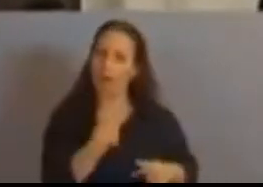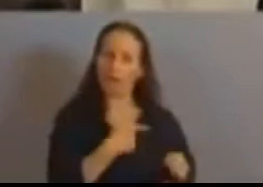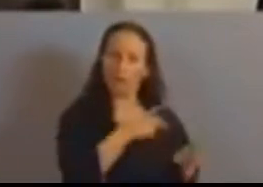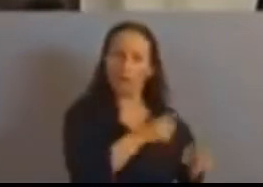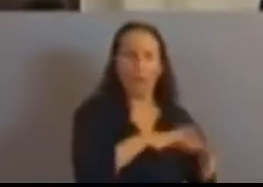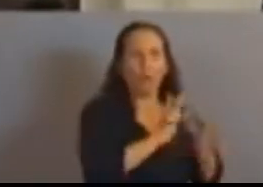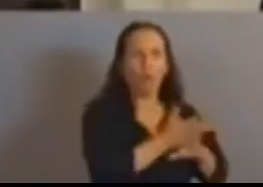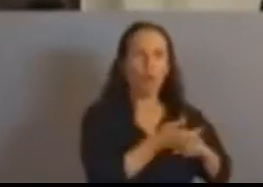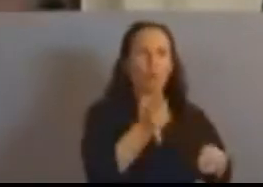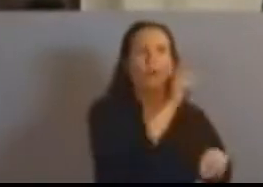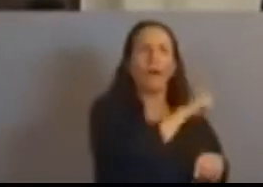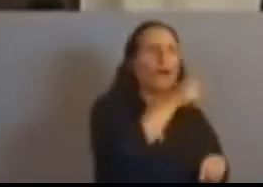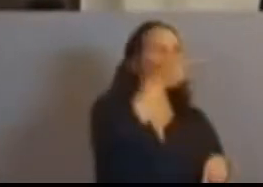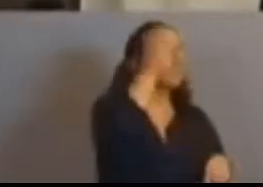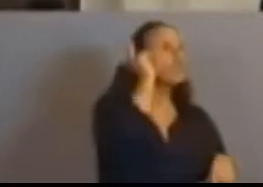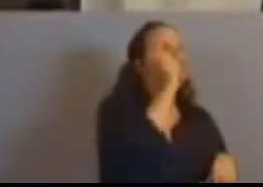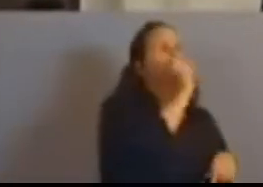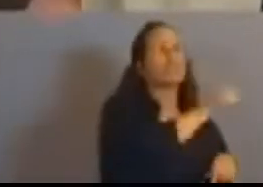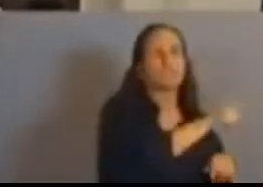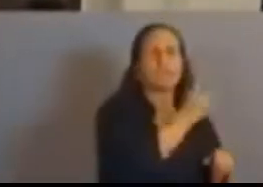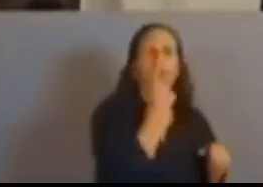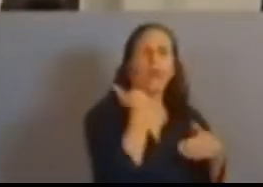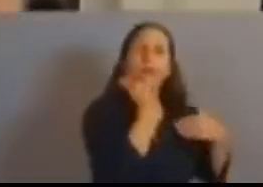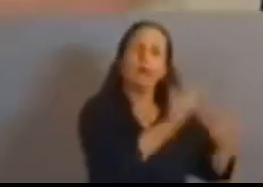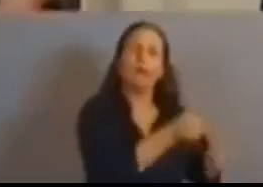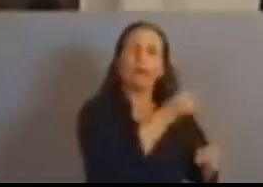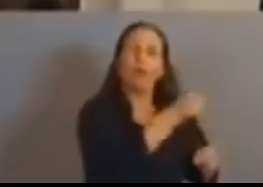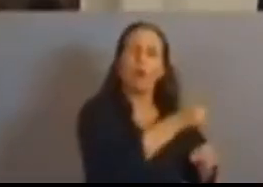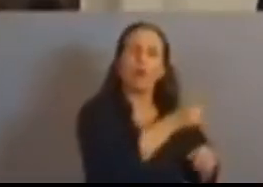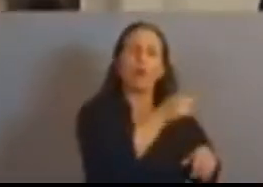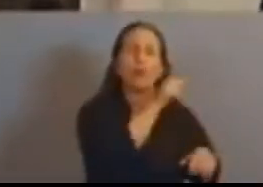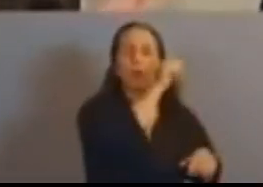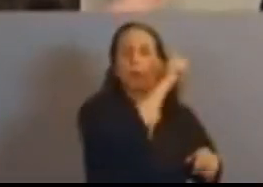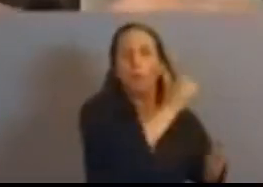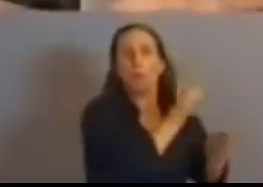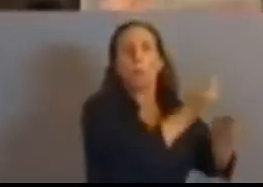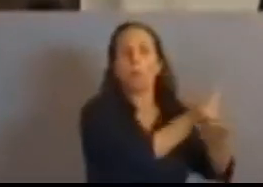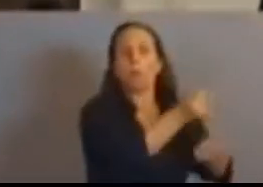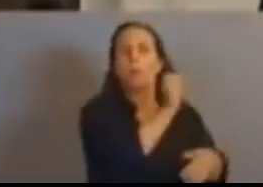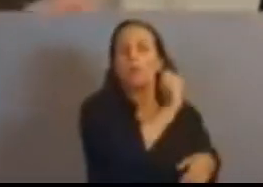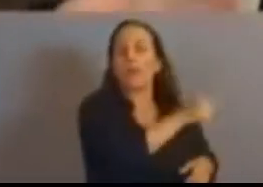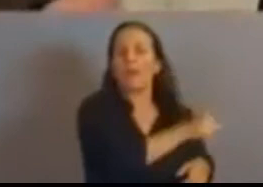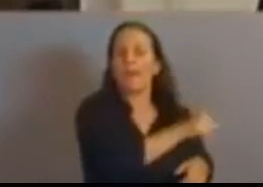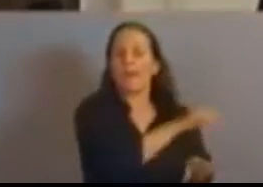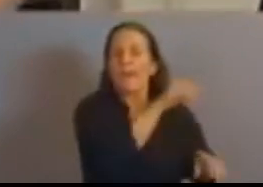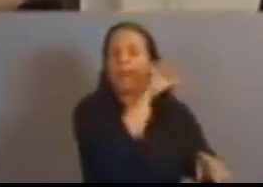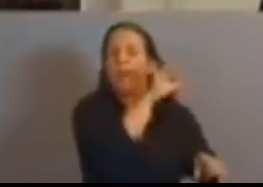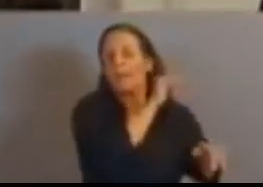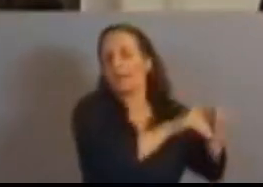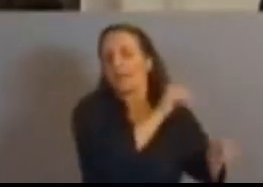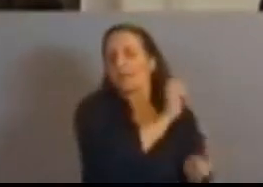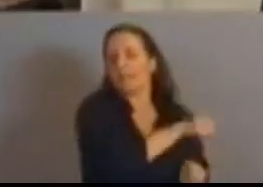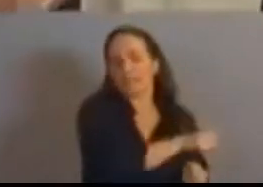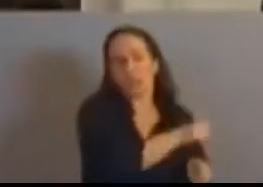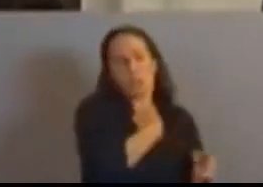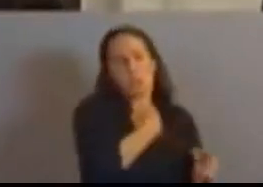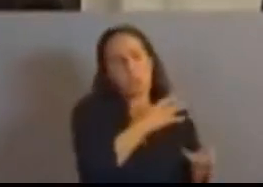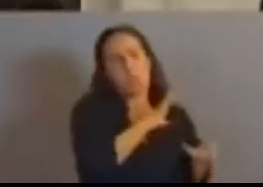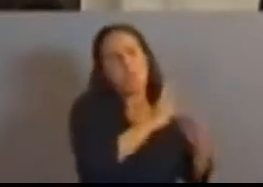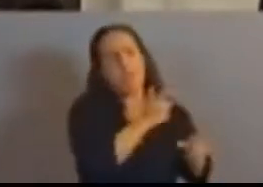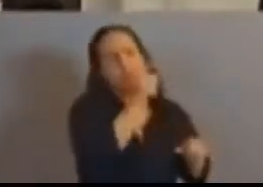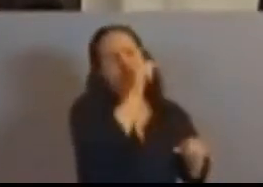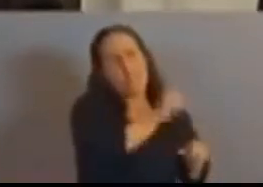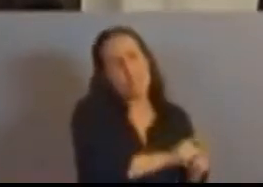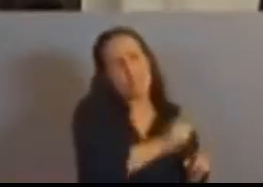de un candidato de la Concertación a un candidato con el cual terminé llevando estupendamente bien a nivel humano. Por ahí diferimos en muchas